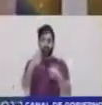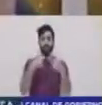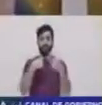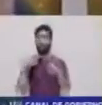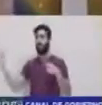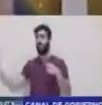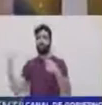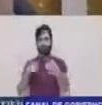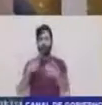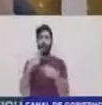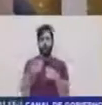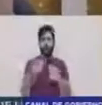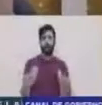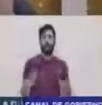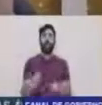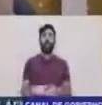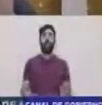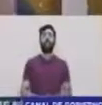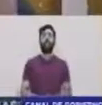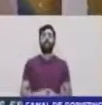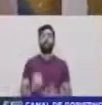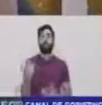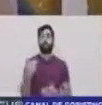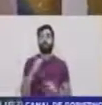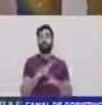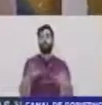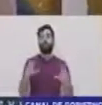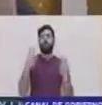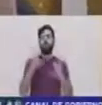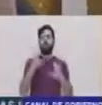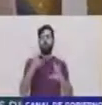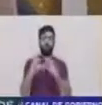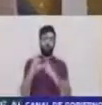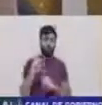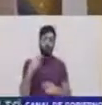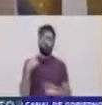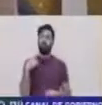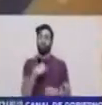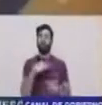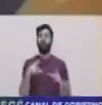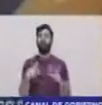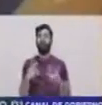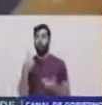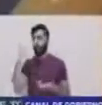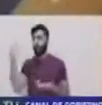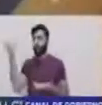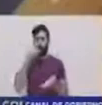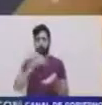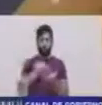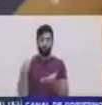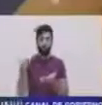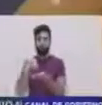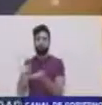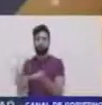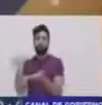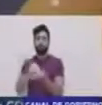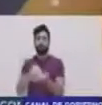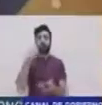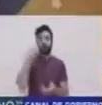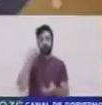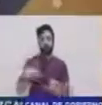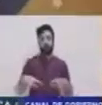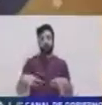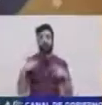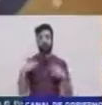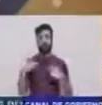un tema, ¿verdad?, de que no solo es de comunicación, sino que también tiene que ver, es como aplicable a todas las áreas de nuestra